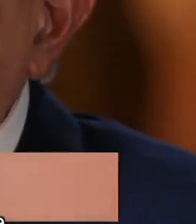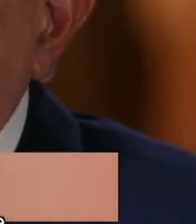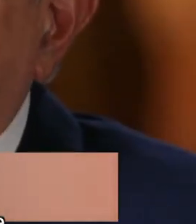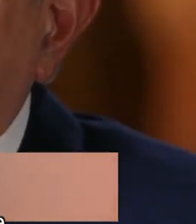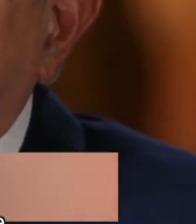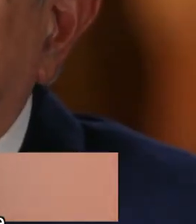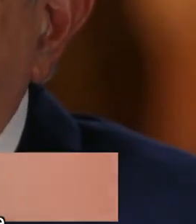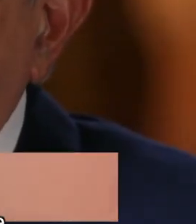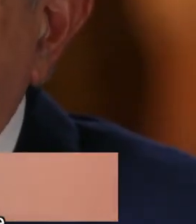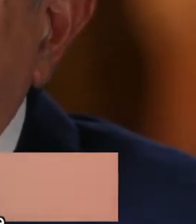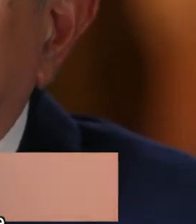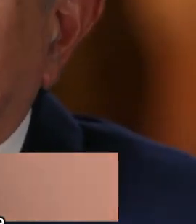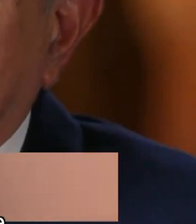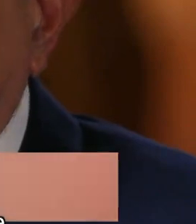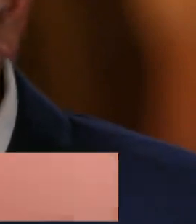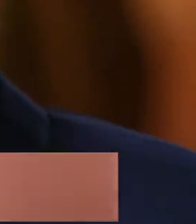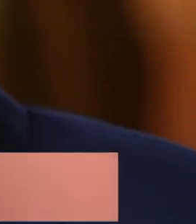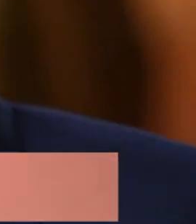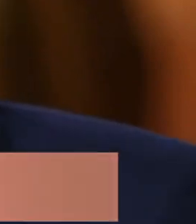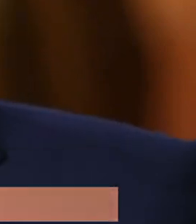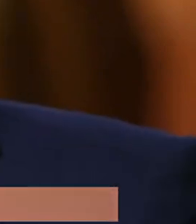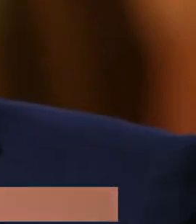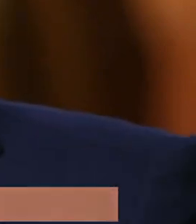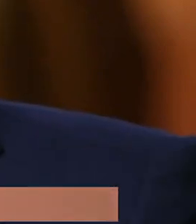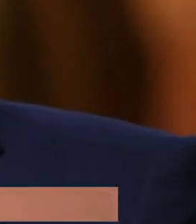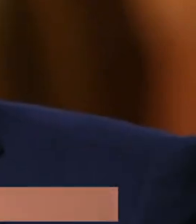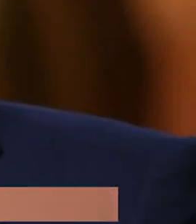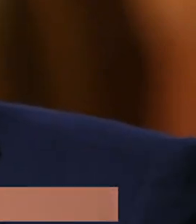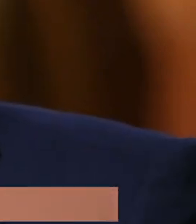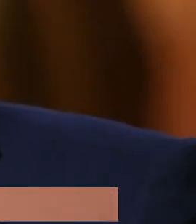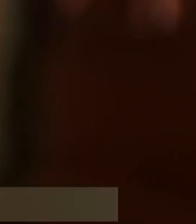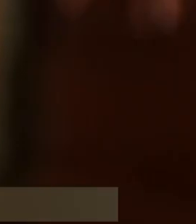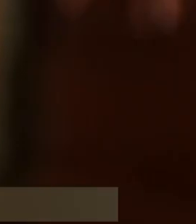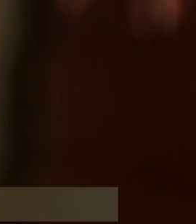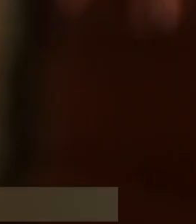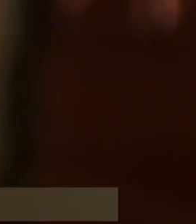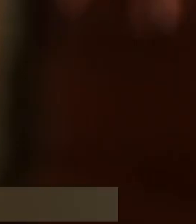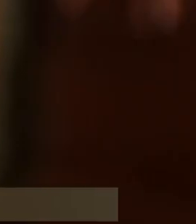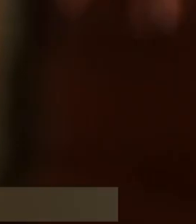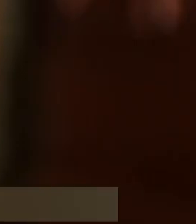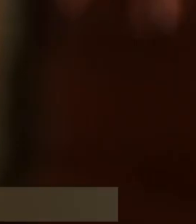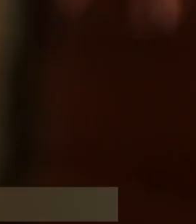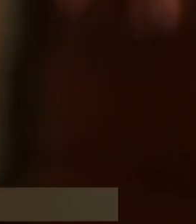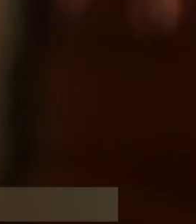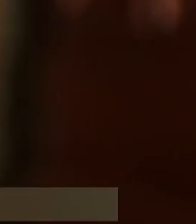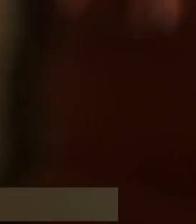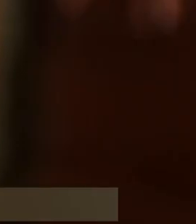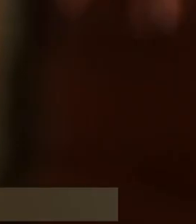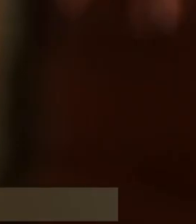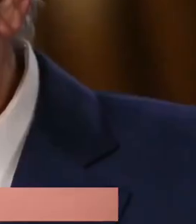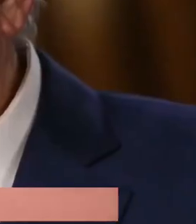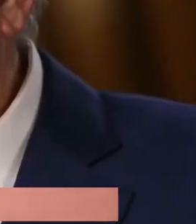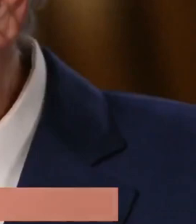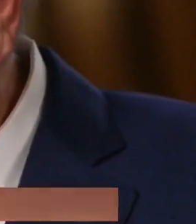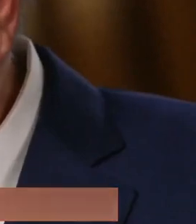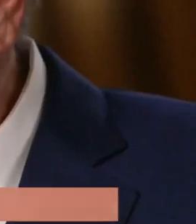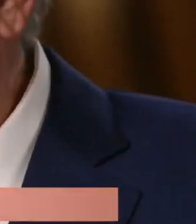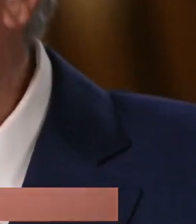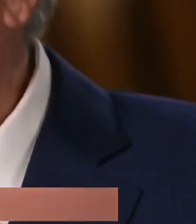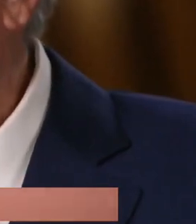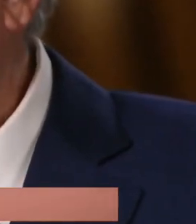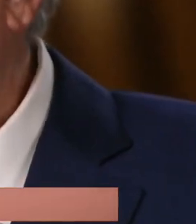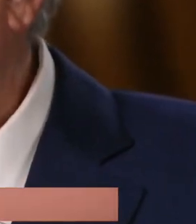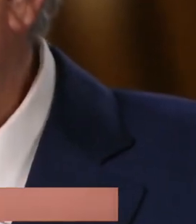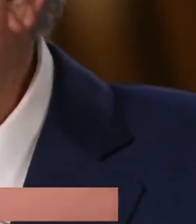económica comercial más importante de Estados Unidos era con China y luego Canadá y ahora es